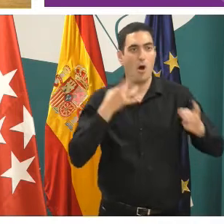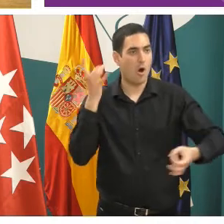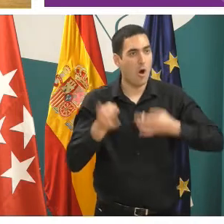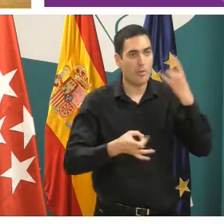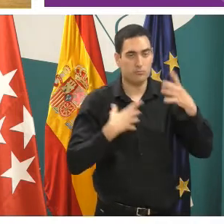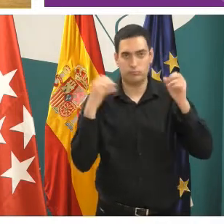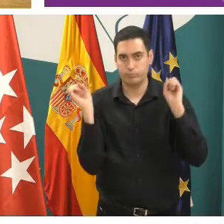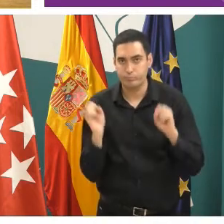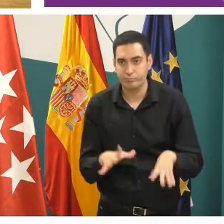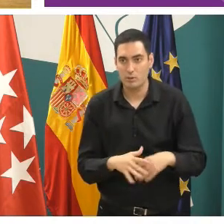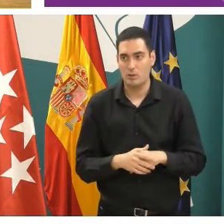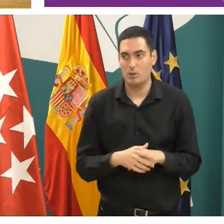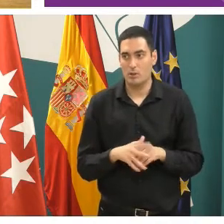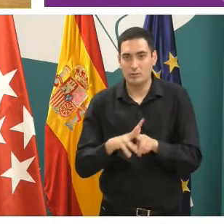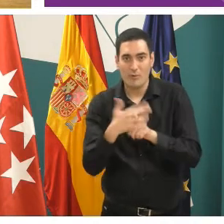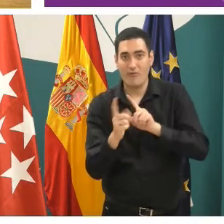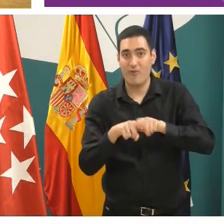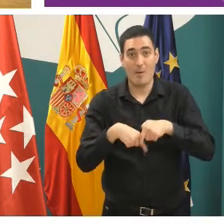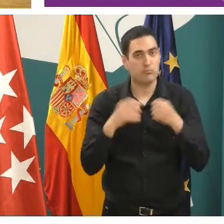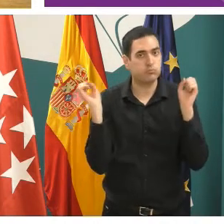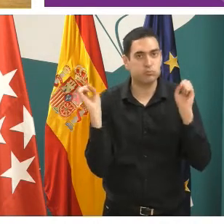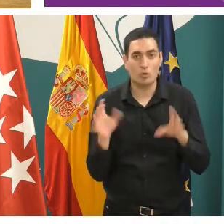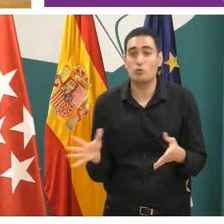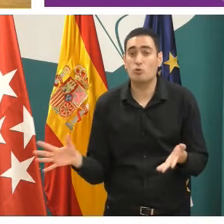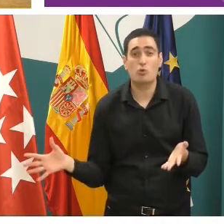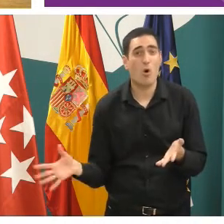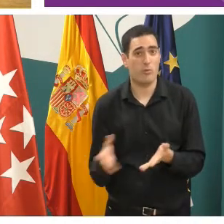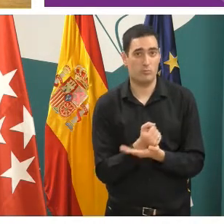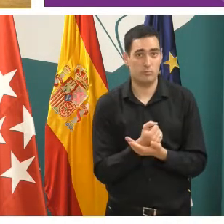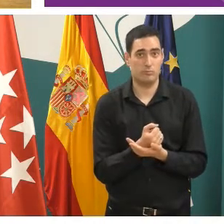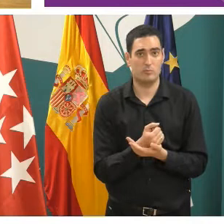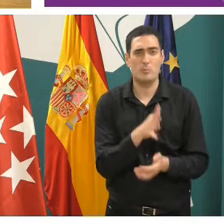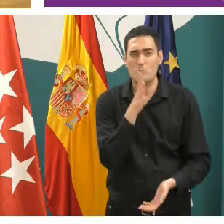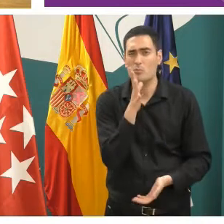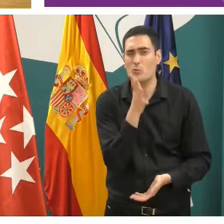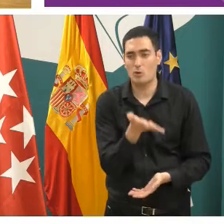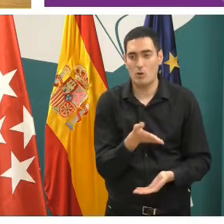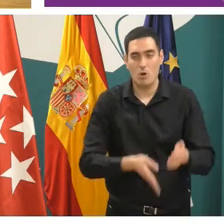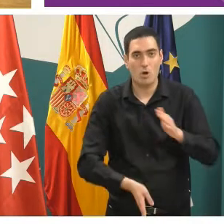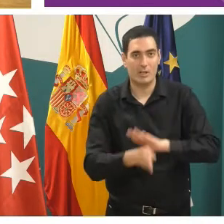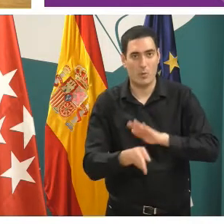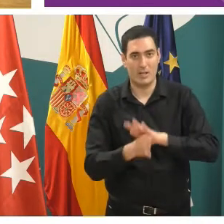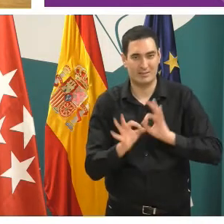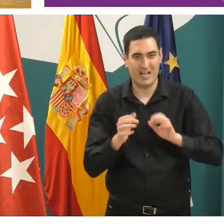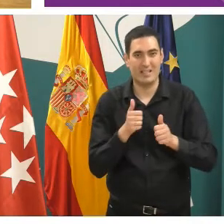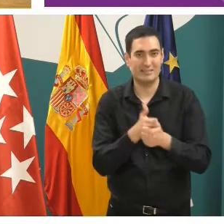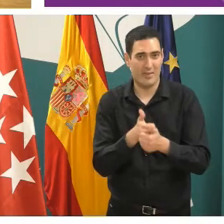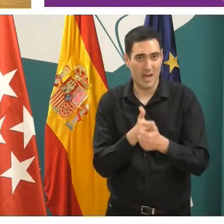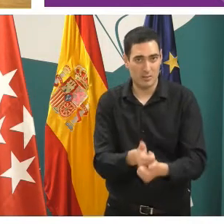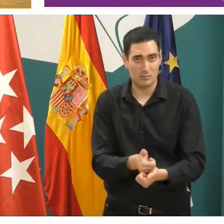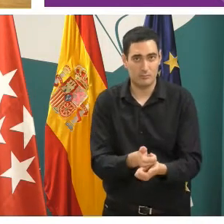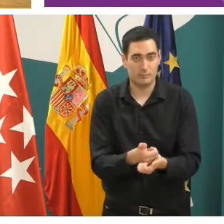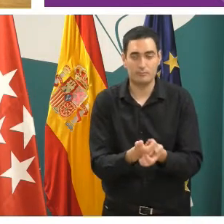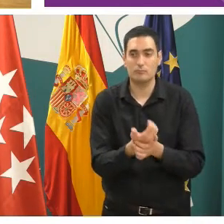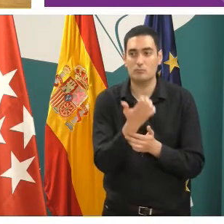momentos de familiares, todo por tener que llevar a cabo esa continuidad asistencial, ¿no? Si de alguna